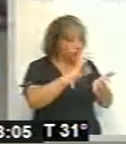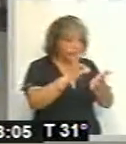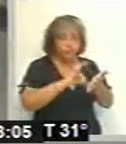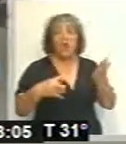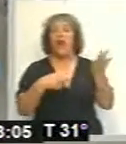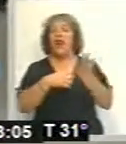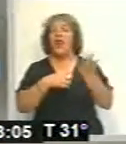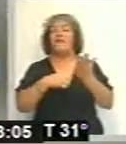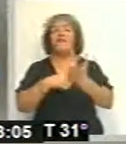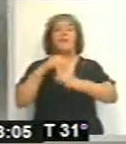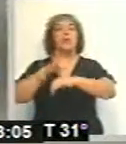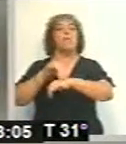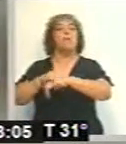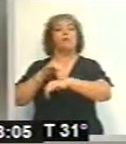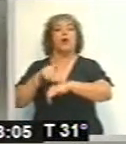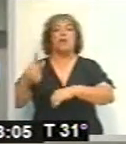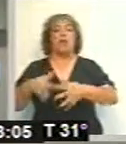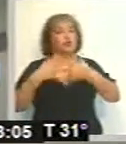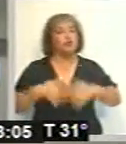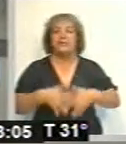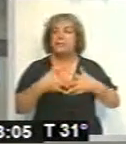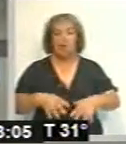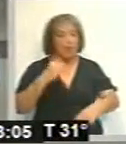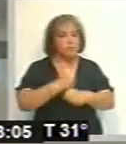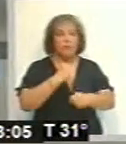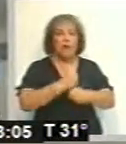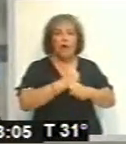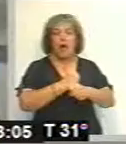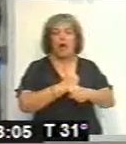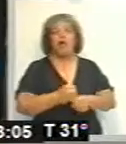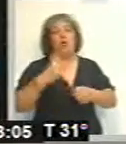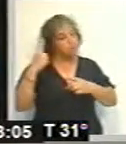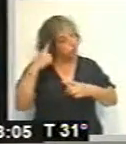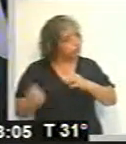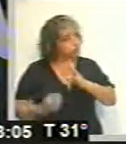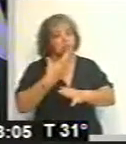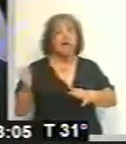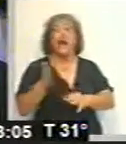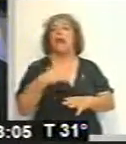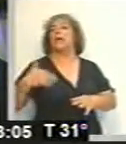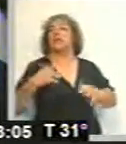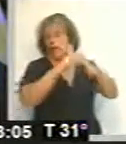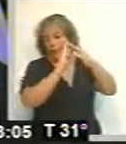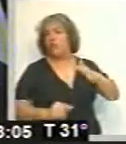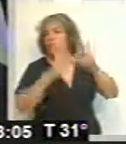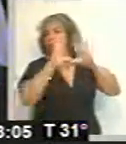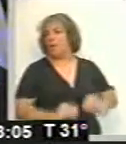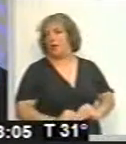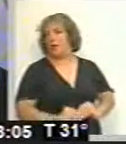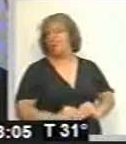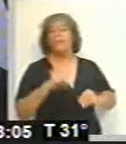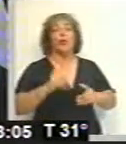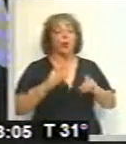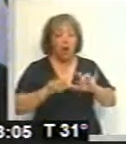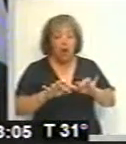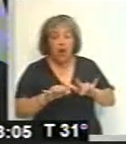Central. Es un trabajo sistémico que surge para todo el país. ¿Sí? A través de cruces de base